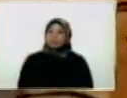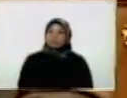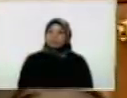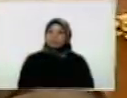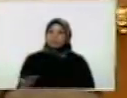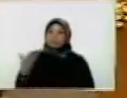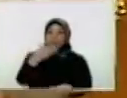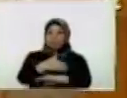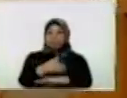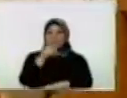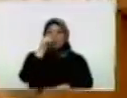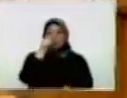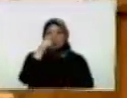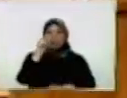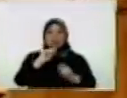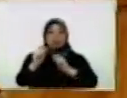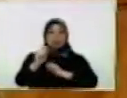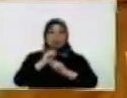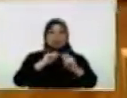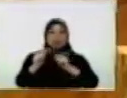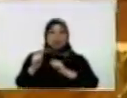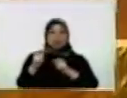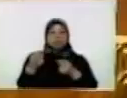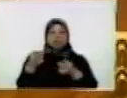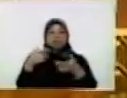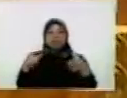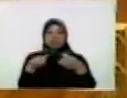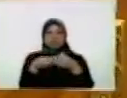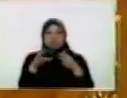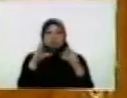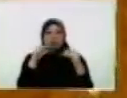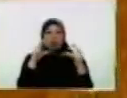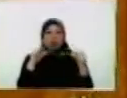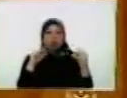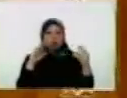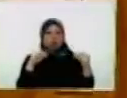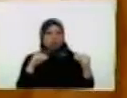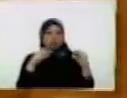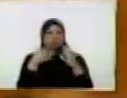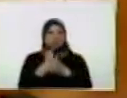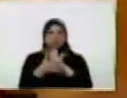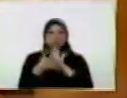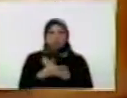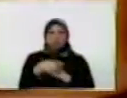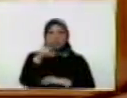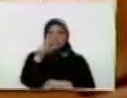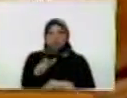Domingo a negociaciones con ellos y conversaciones, se iba a firmar